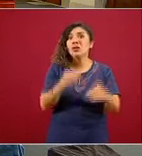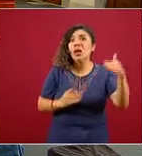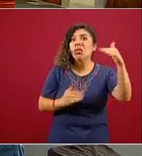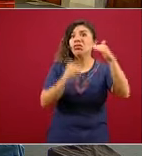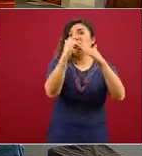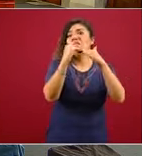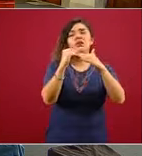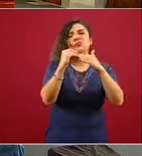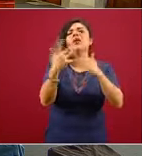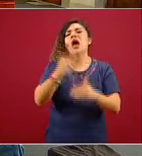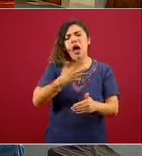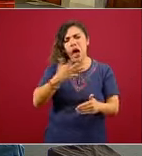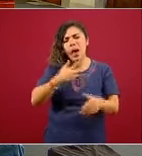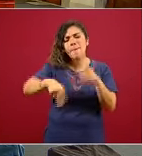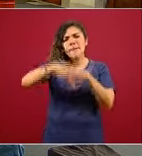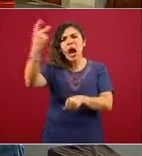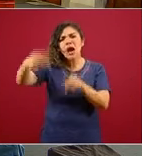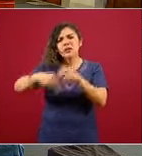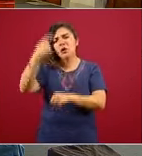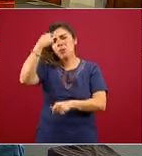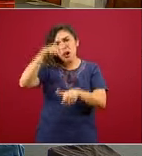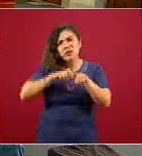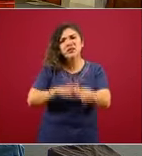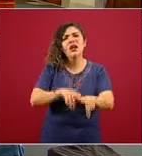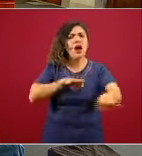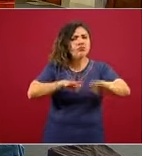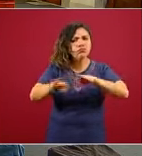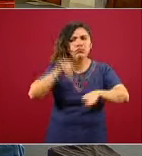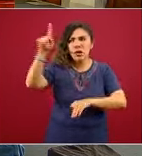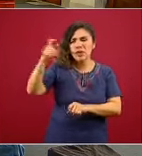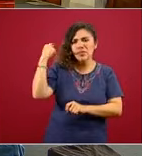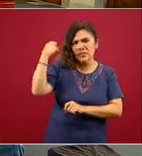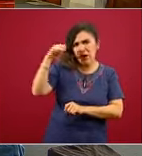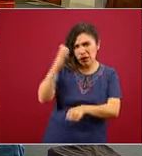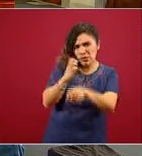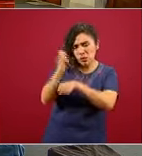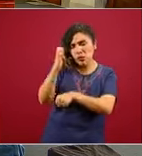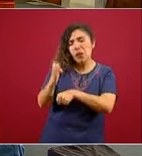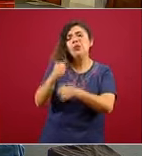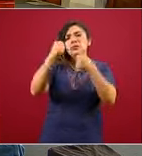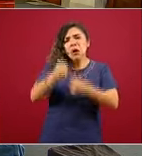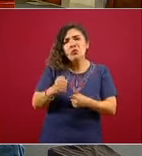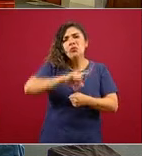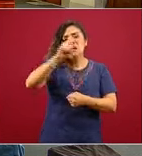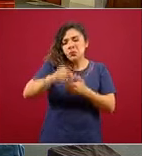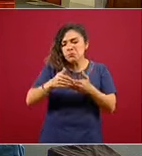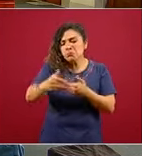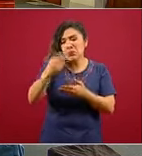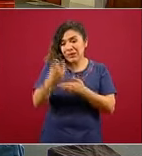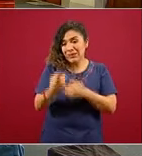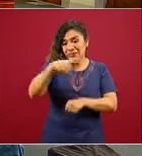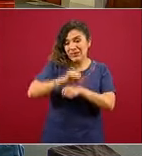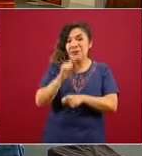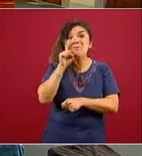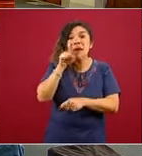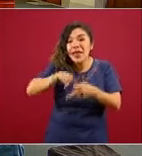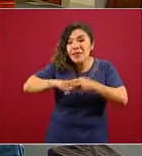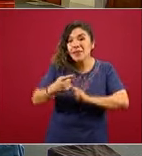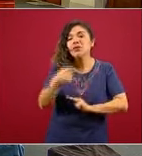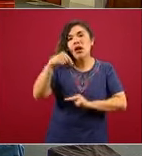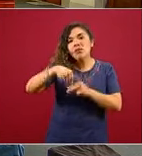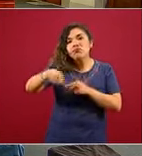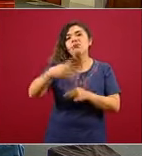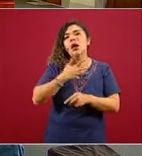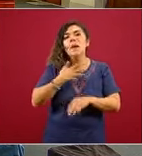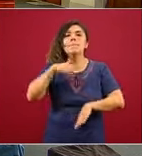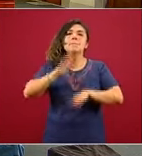haya disponibilidad. Se va a seguir trabajando con Tabasco y de seguro al inicio de esta semana que inicia mañana se pueda tener